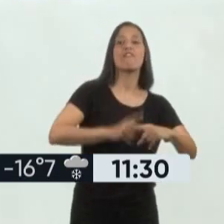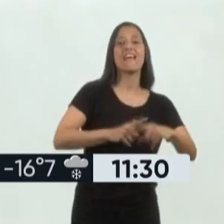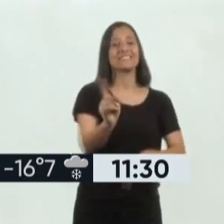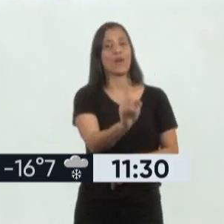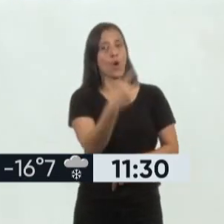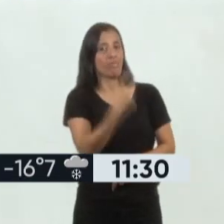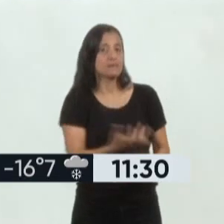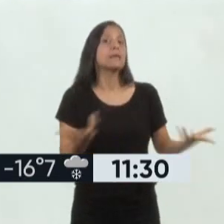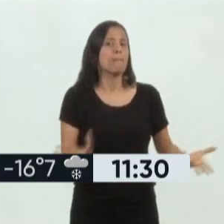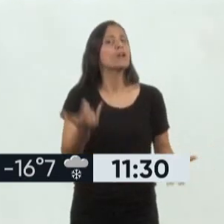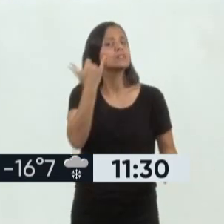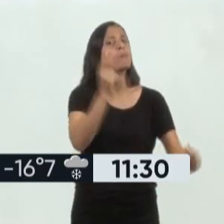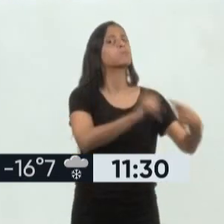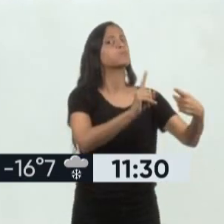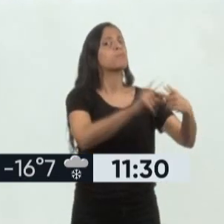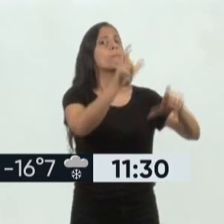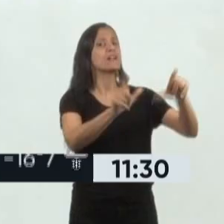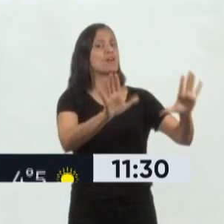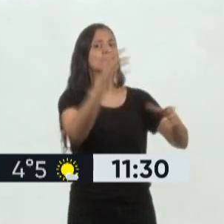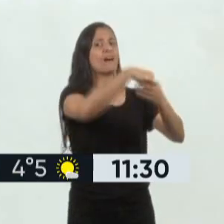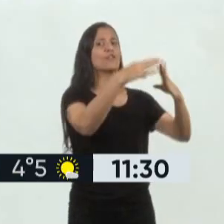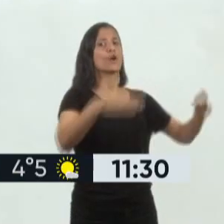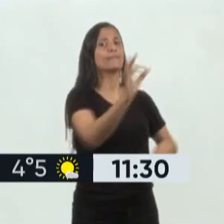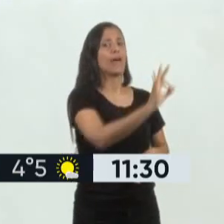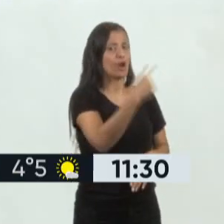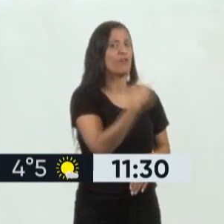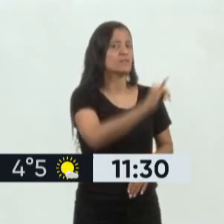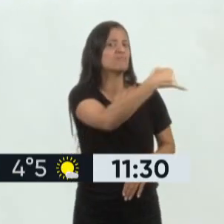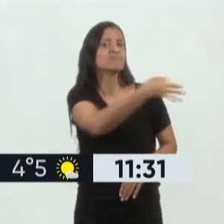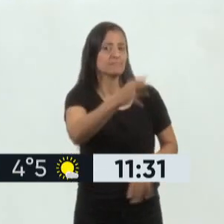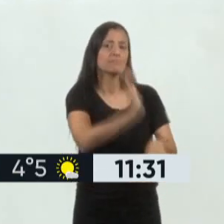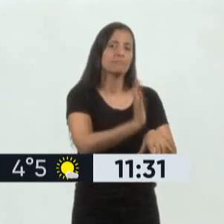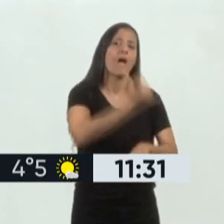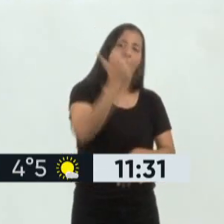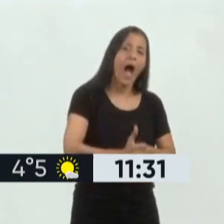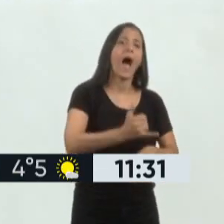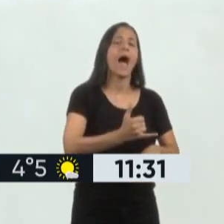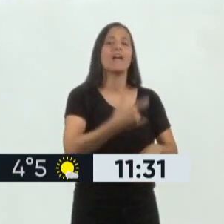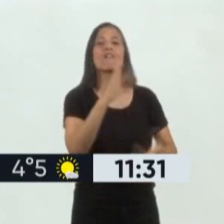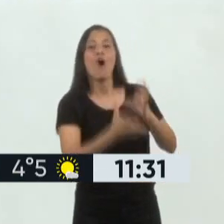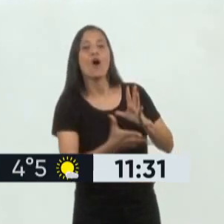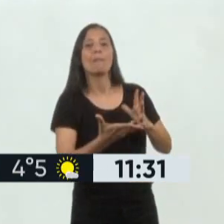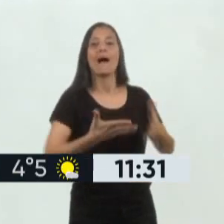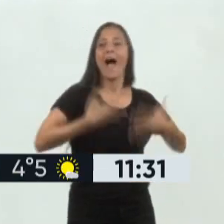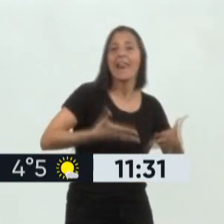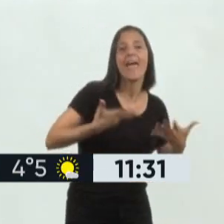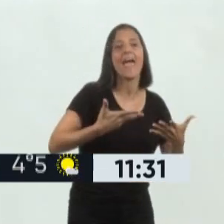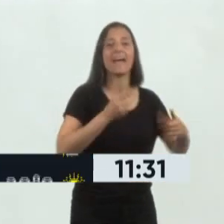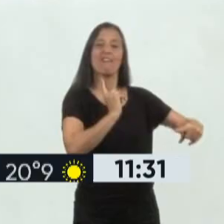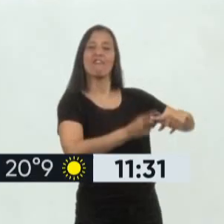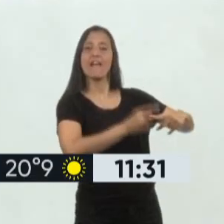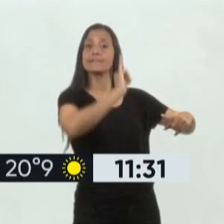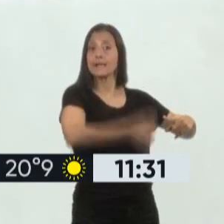de hecho hablé con gente que estuvo allí y estuvieron charlando, departiendo, haciendo bromas. Pues es una celebración, es